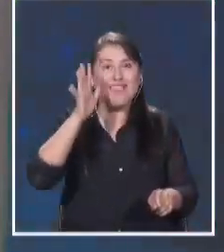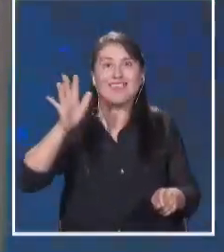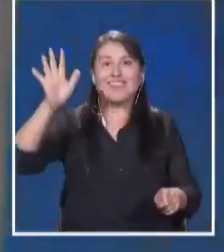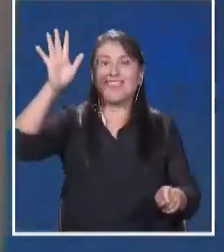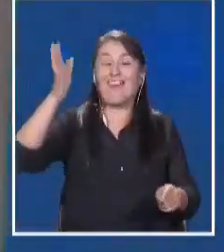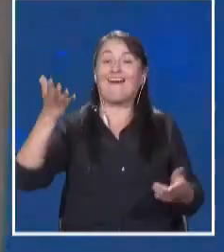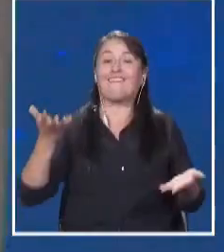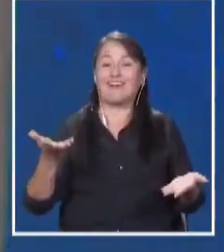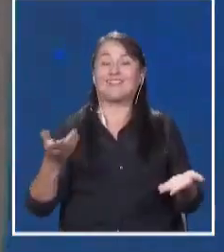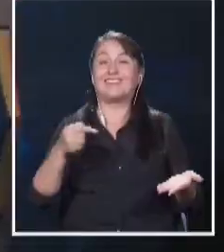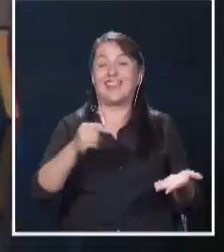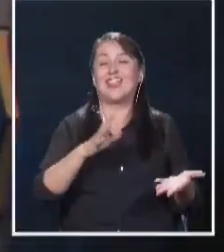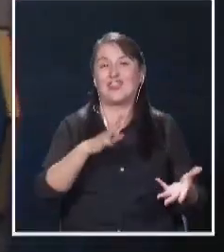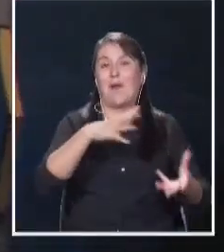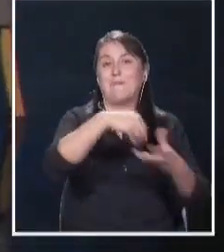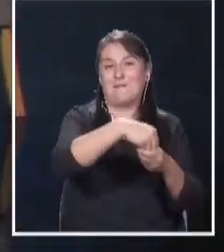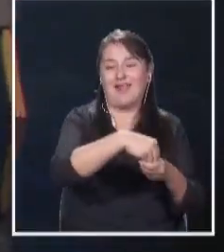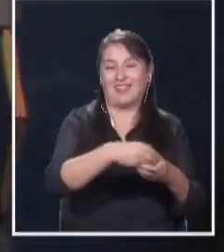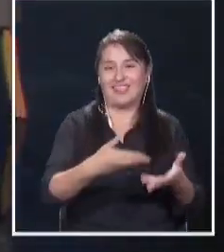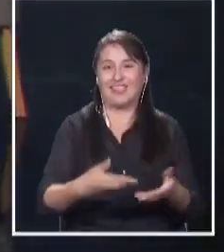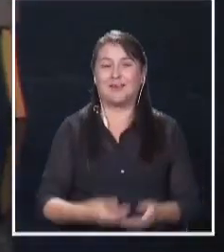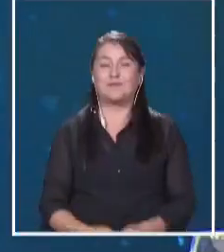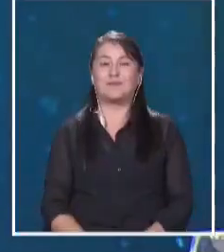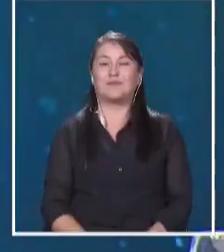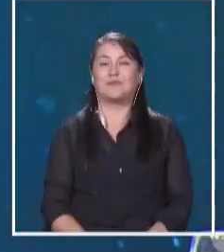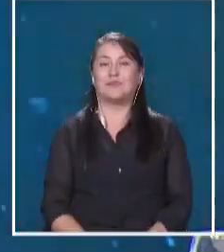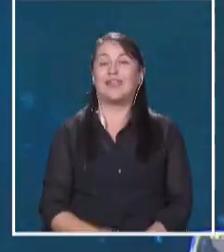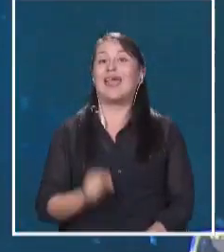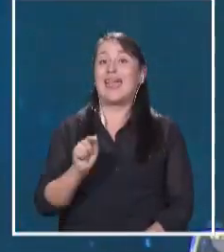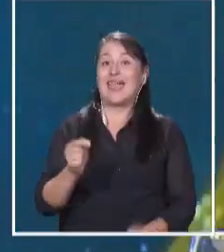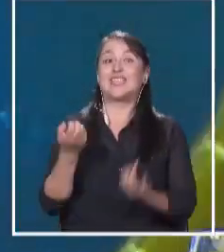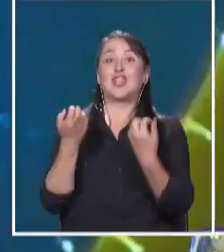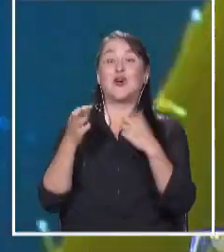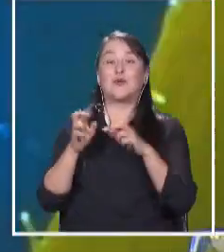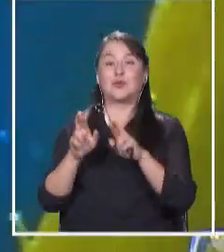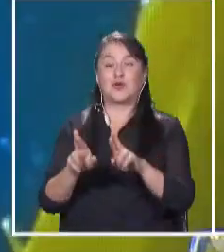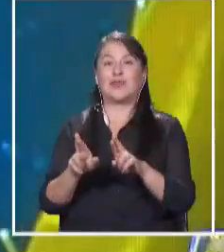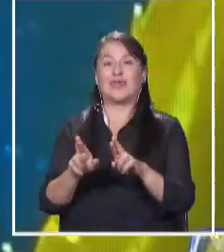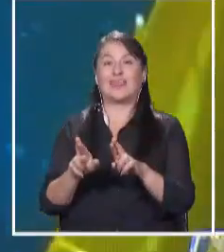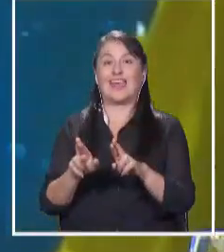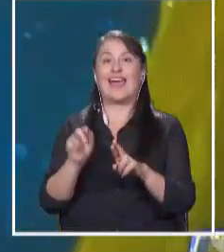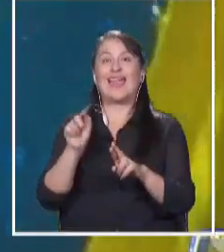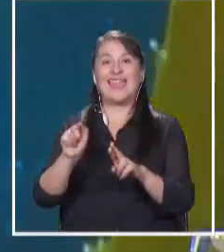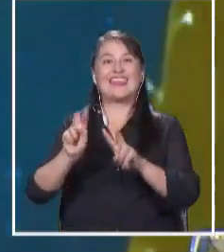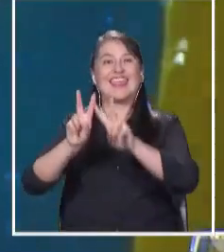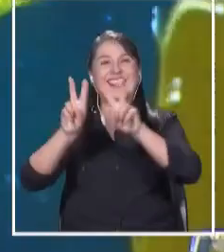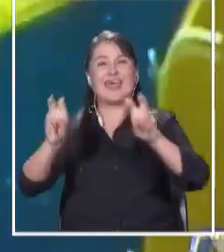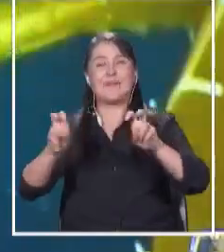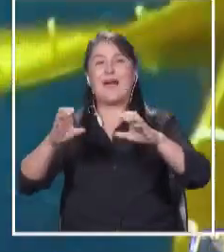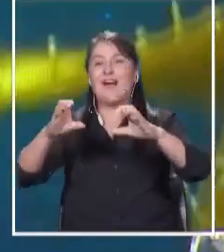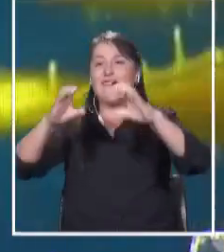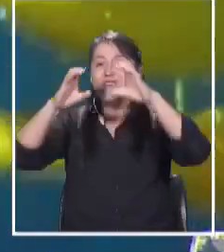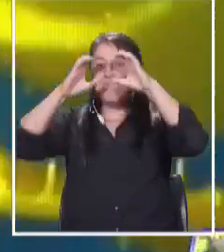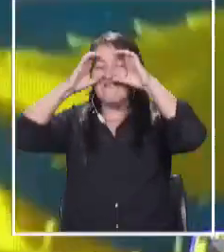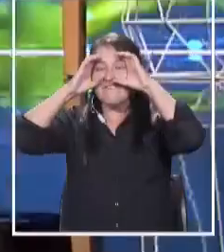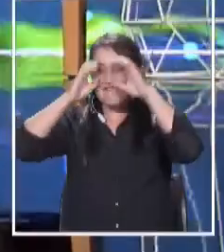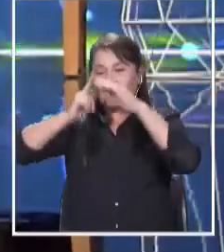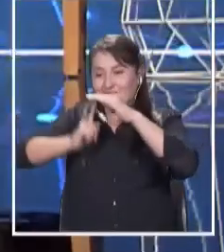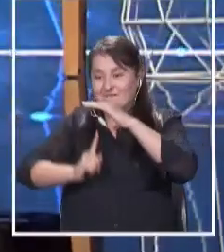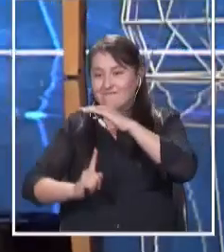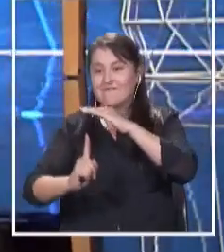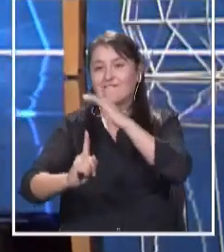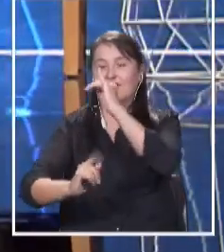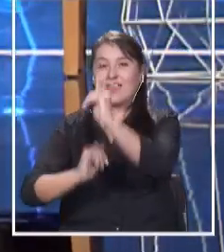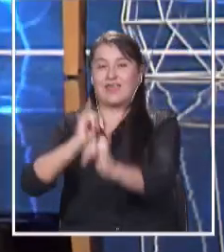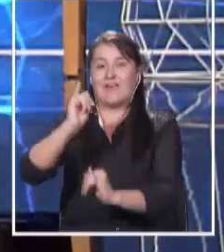parte de esto. Excelente. De hecho, esa es una de las oportunidades que ofrece también esto del metaverso, ¿eh? Ojalá todos pudiéramos bucear. Yo